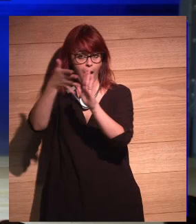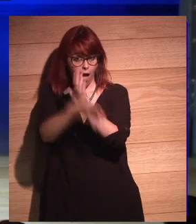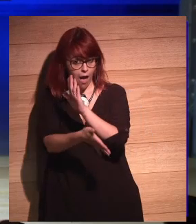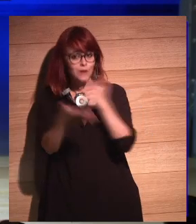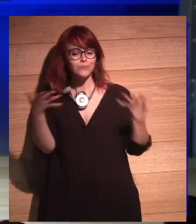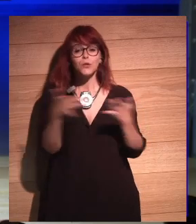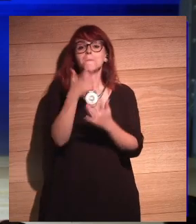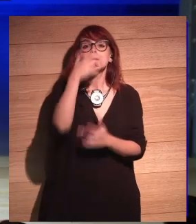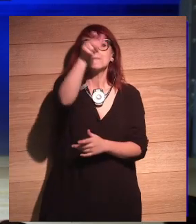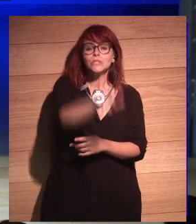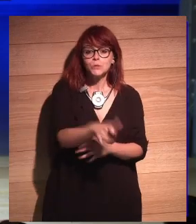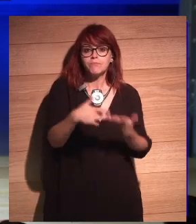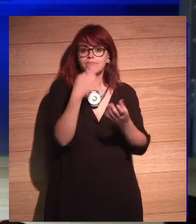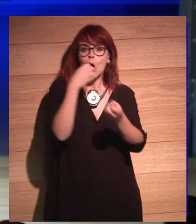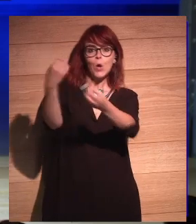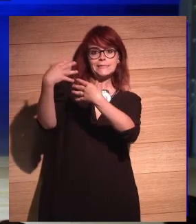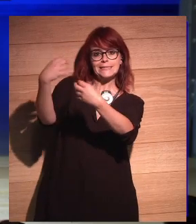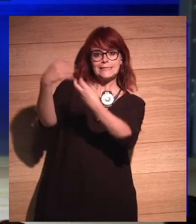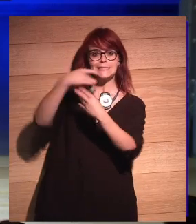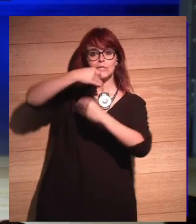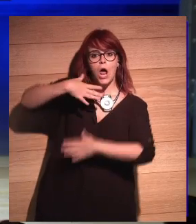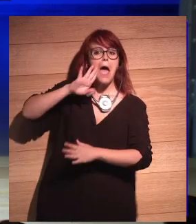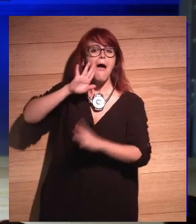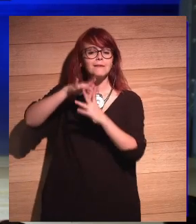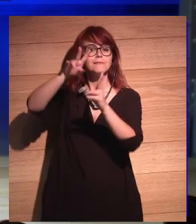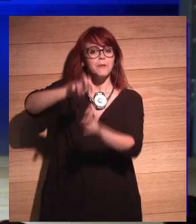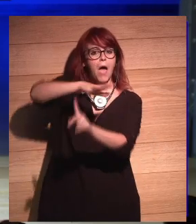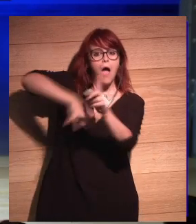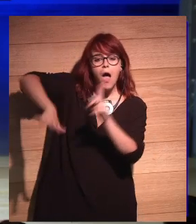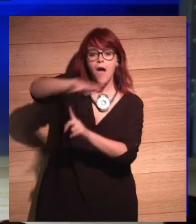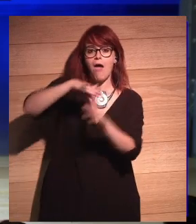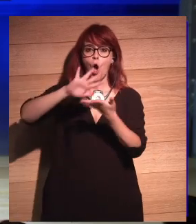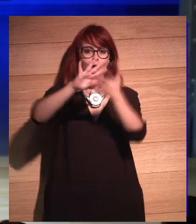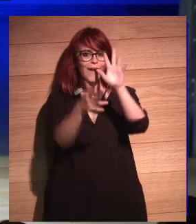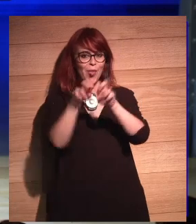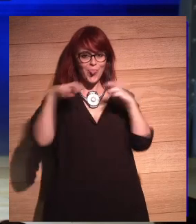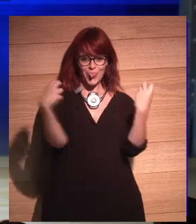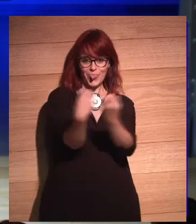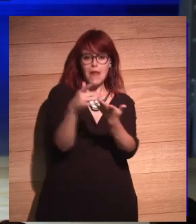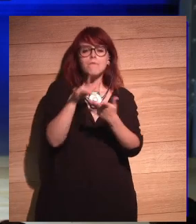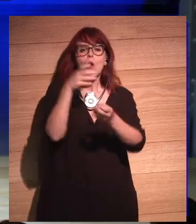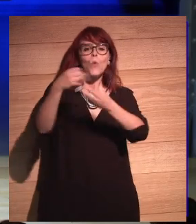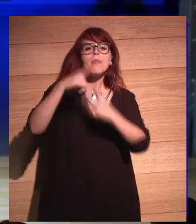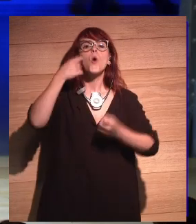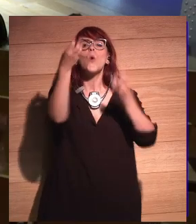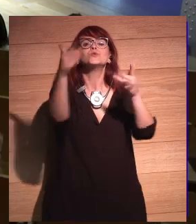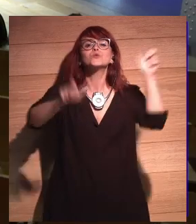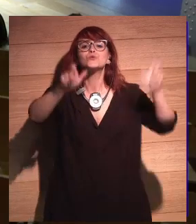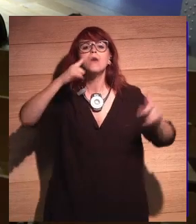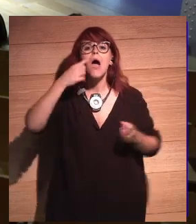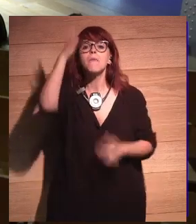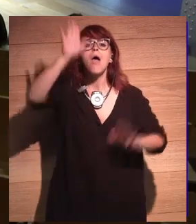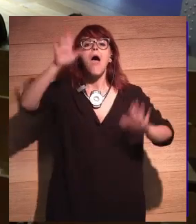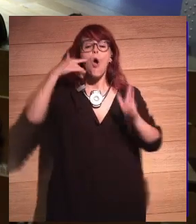si alguien, por ejemplo, nos está contando una historia alrededor de una hoguera, ¿a quién nos la han contado? Manos arriba, así alrededor